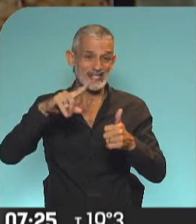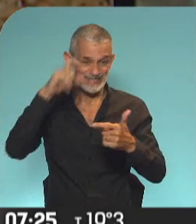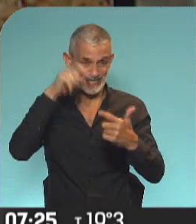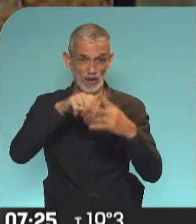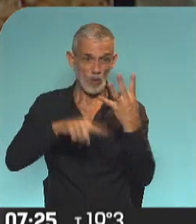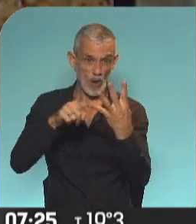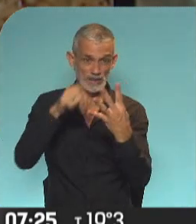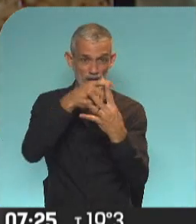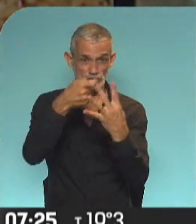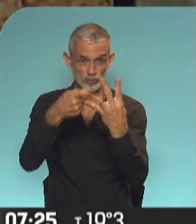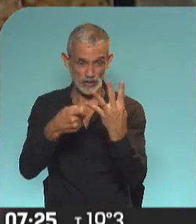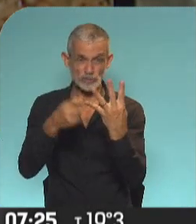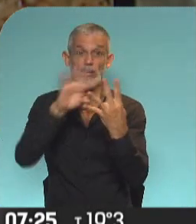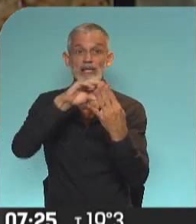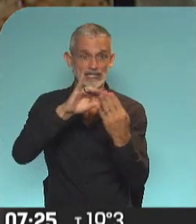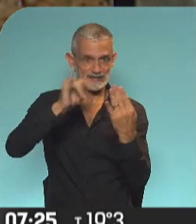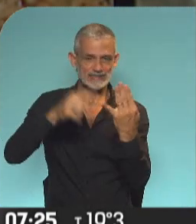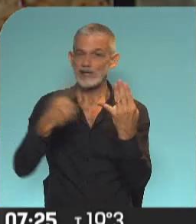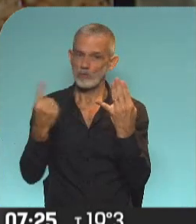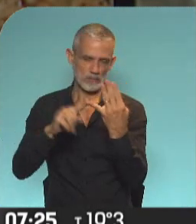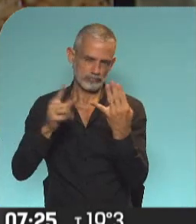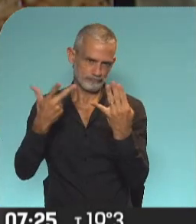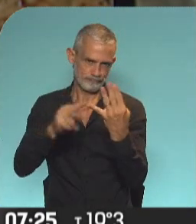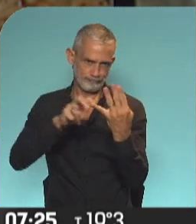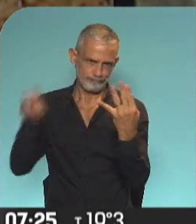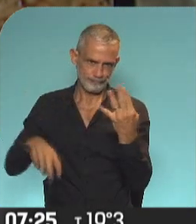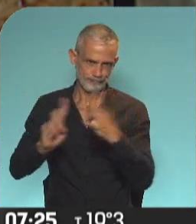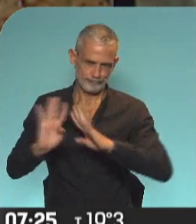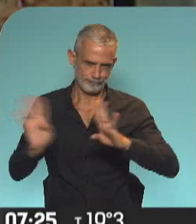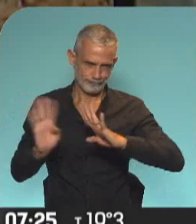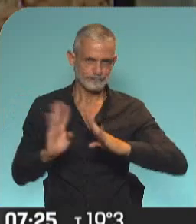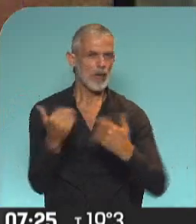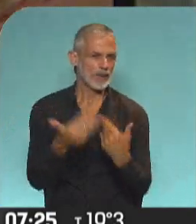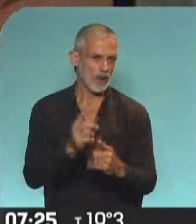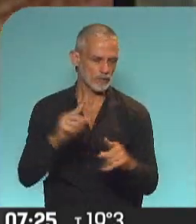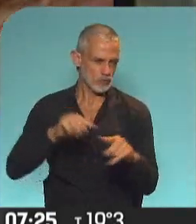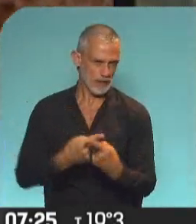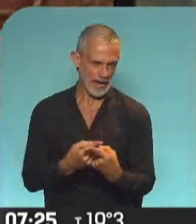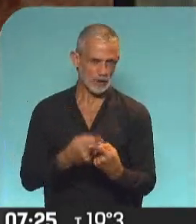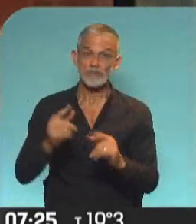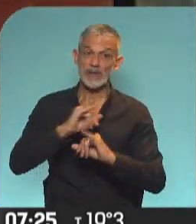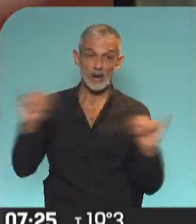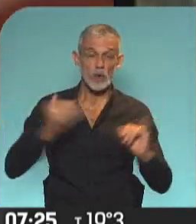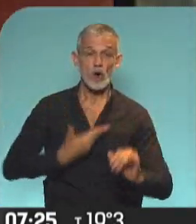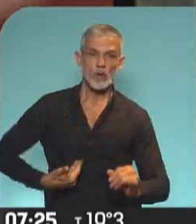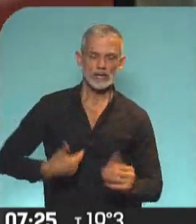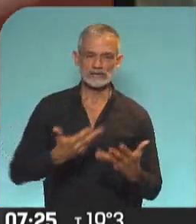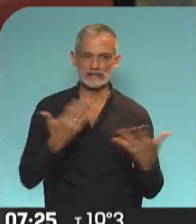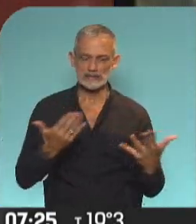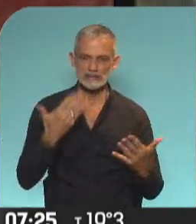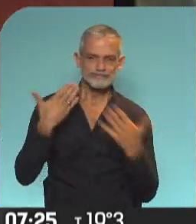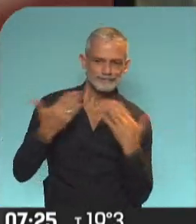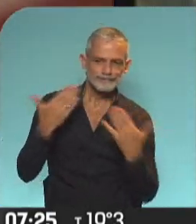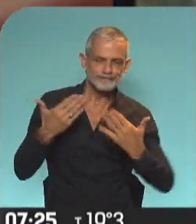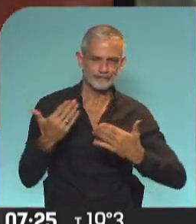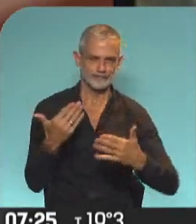rurales. 3 se sumaron al paro, una decidió no hacerlo. Después de ese anuncio, el gobierno empezó a dialogar con lo que